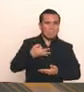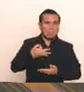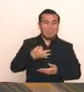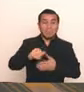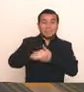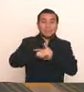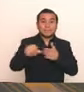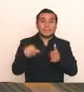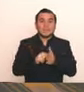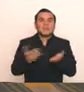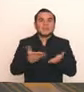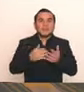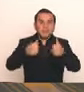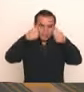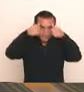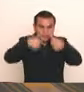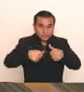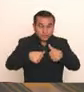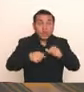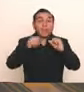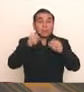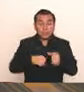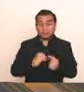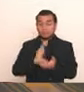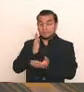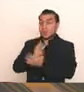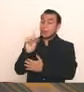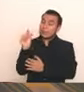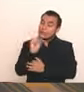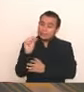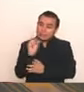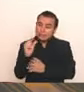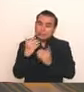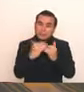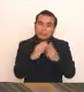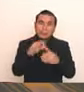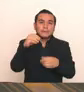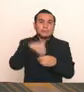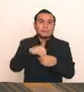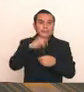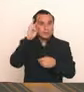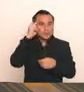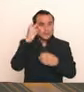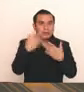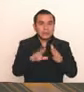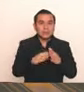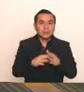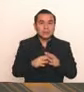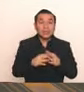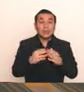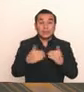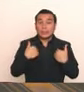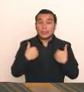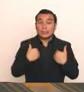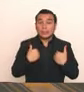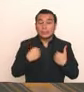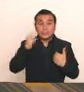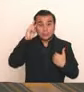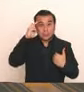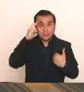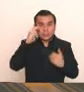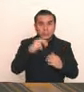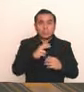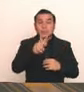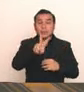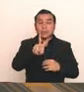asamblea lo único que ha probado es la autorización para ir a buscar el dinero de ese dinero ya conseguimos una buena parte a una